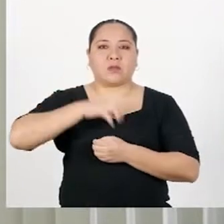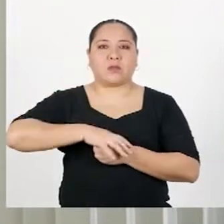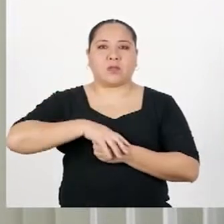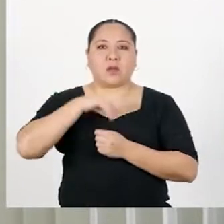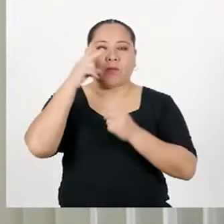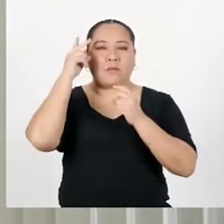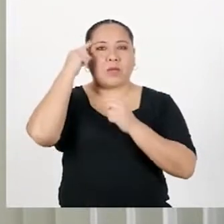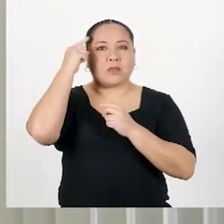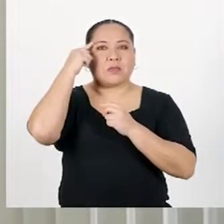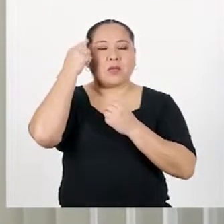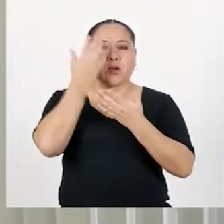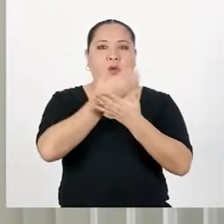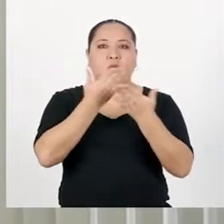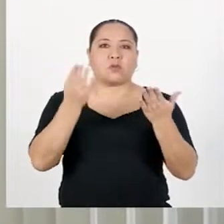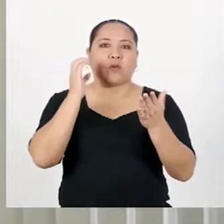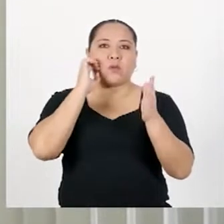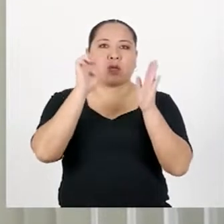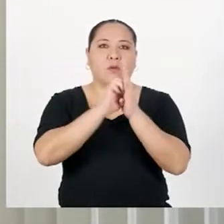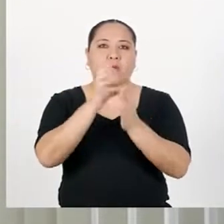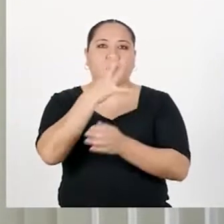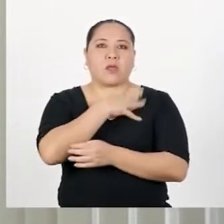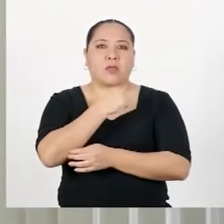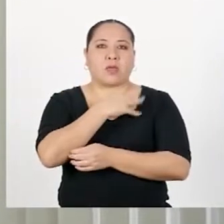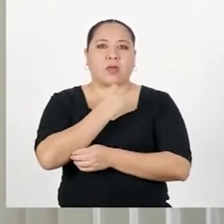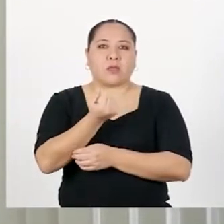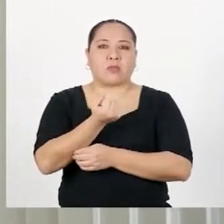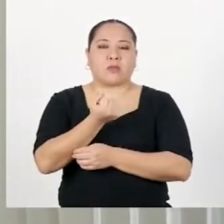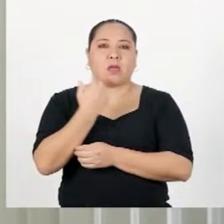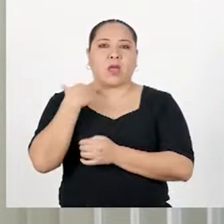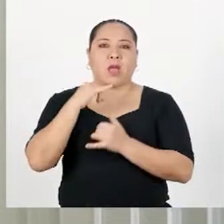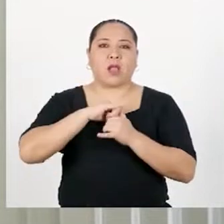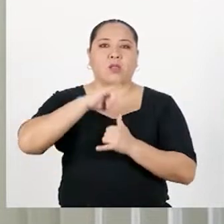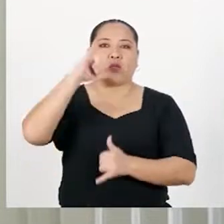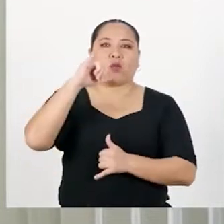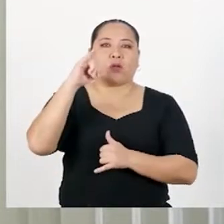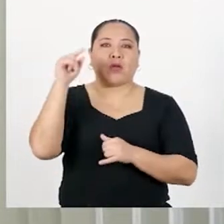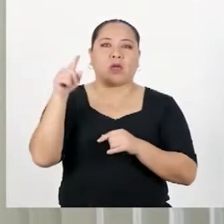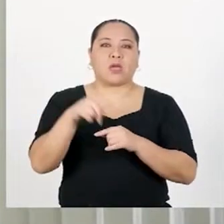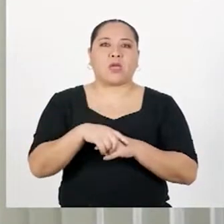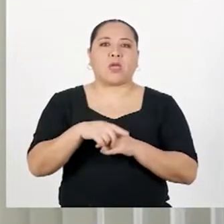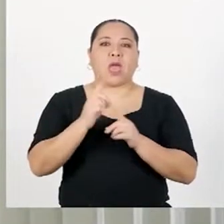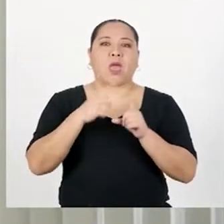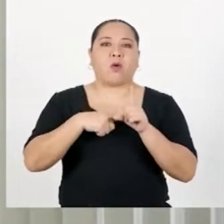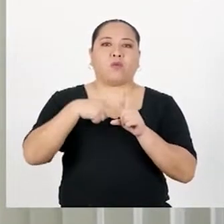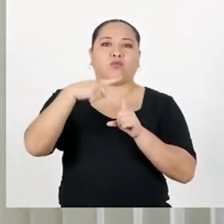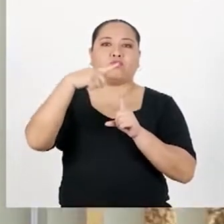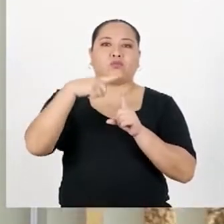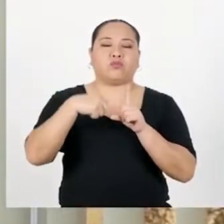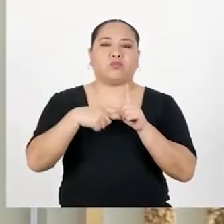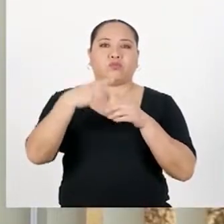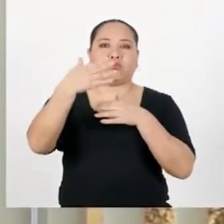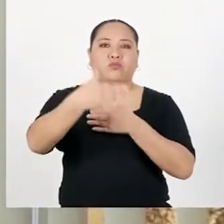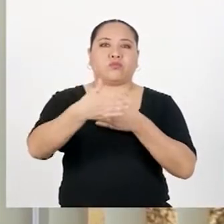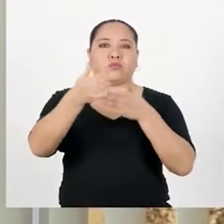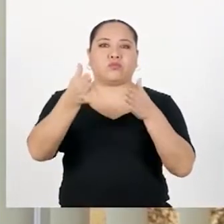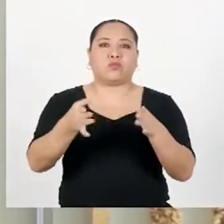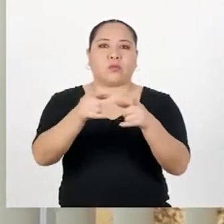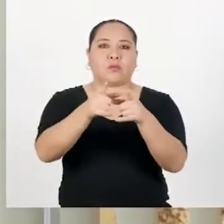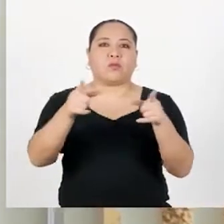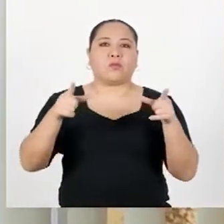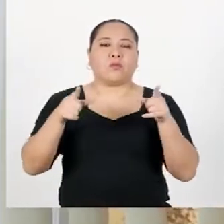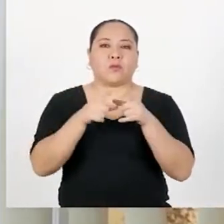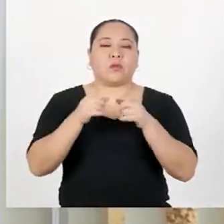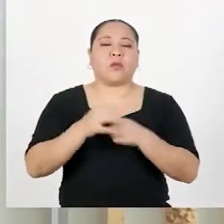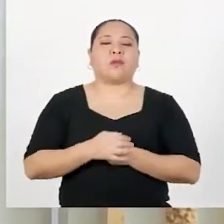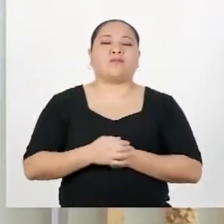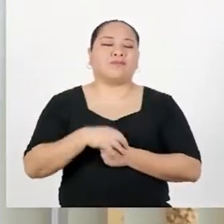en cuenta factores como la edad, la altura y la temperatura del ambiente. Claro